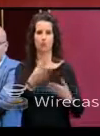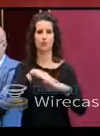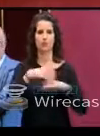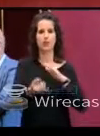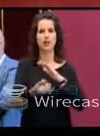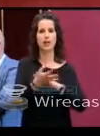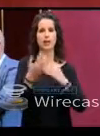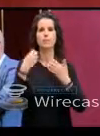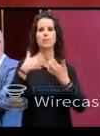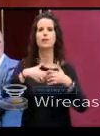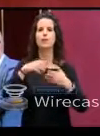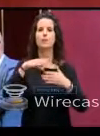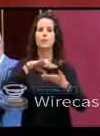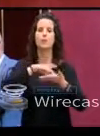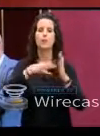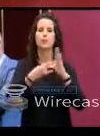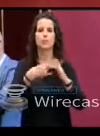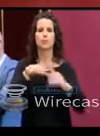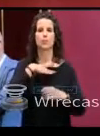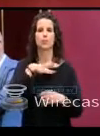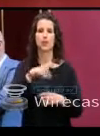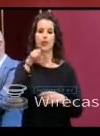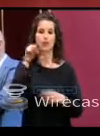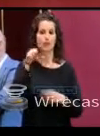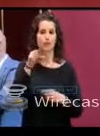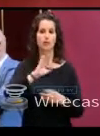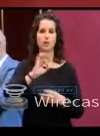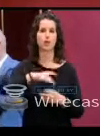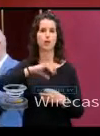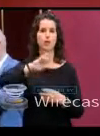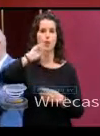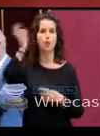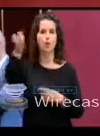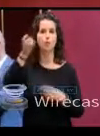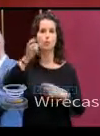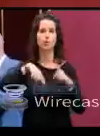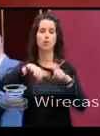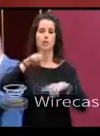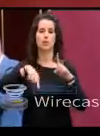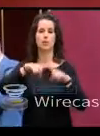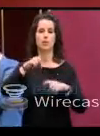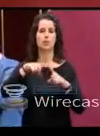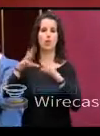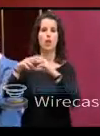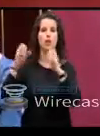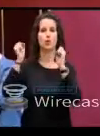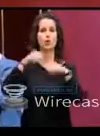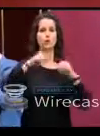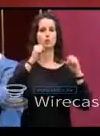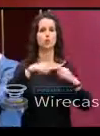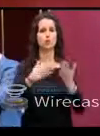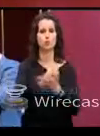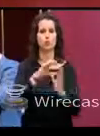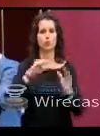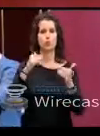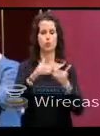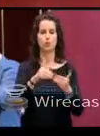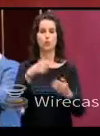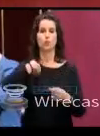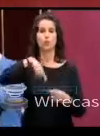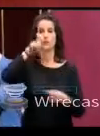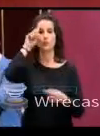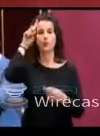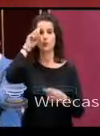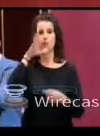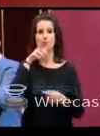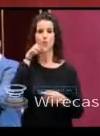ese mecanismo, que puede ser ese o puede haber sido otro en base al consenso y al diálogo de todos los grupos municipales, pero que ya no lo vamos a saber porque usted ha